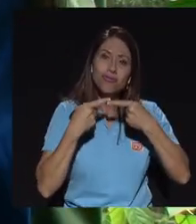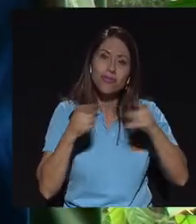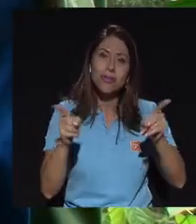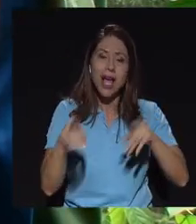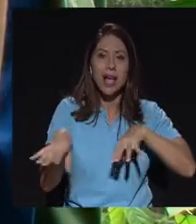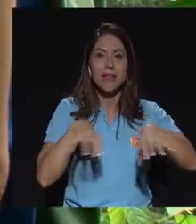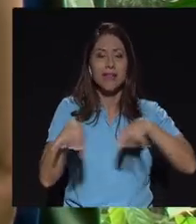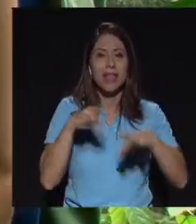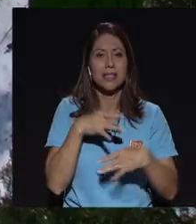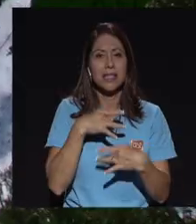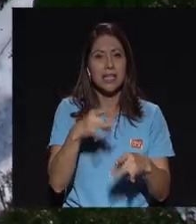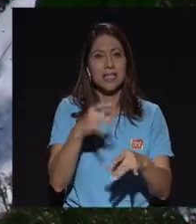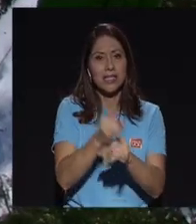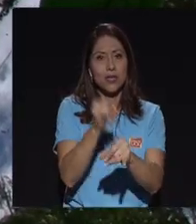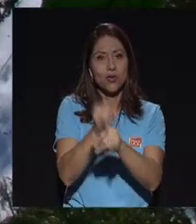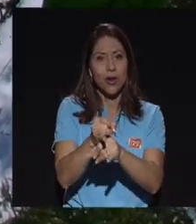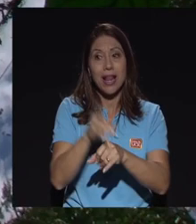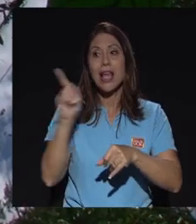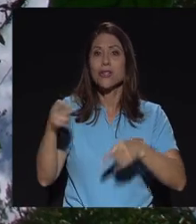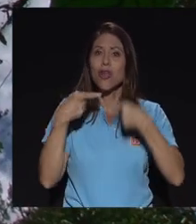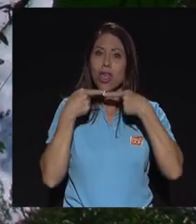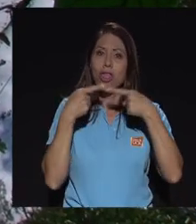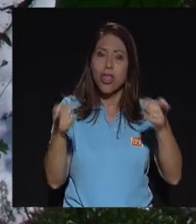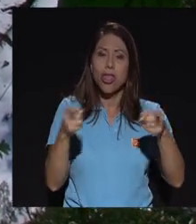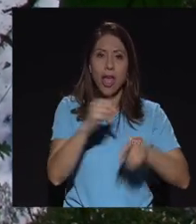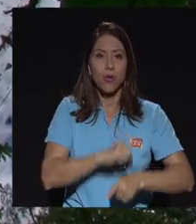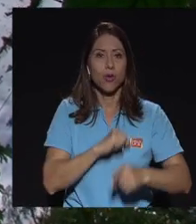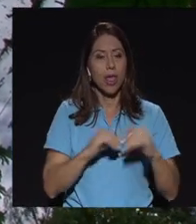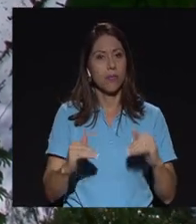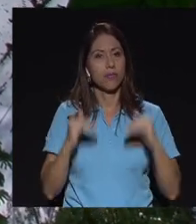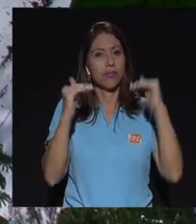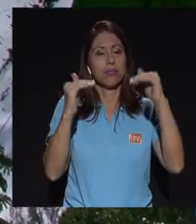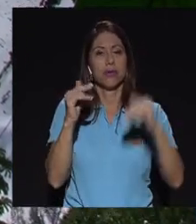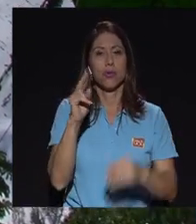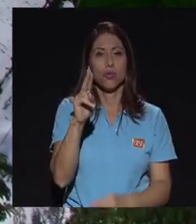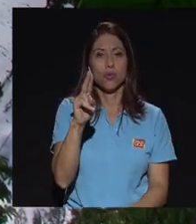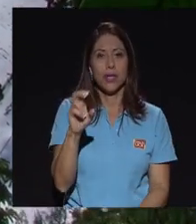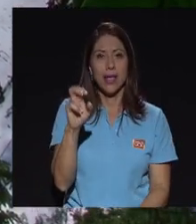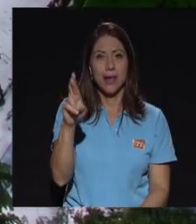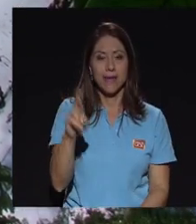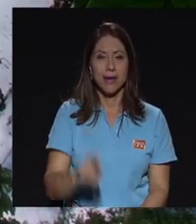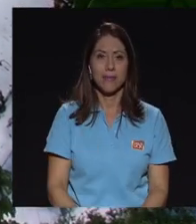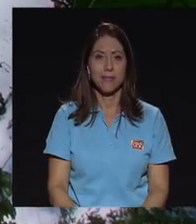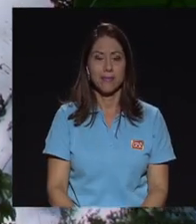actividades de interés institucional según una resolución de rectoría de la UCR.